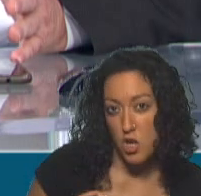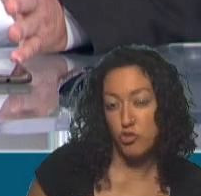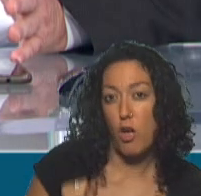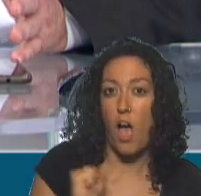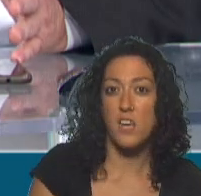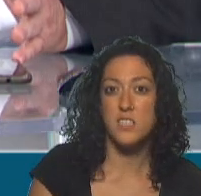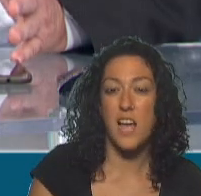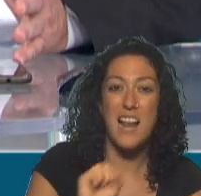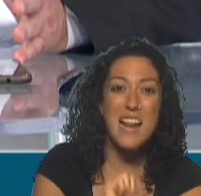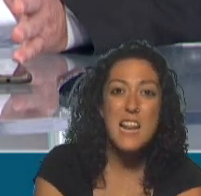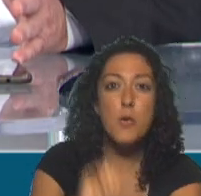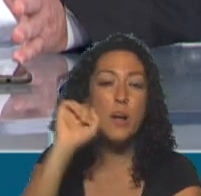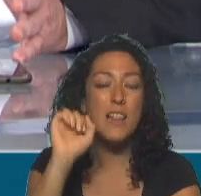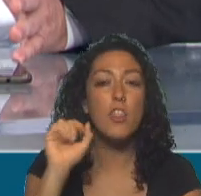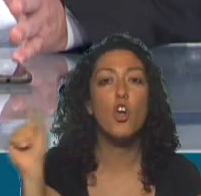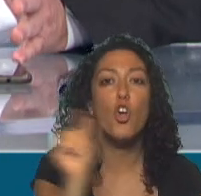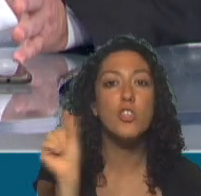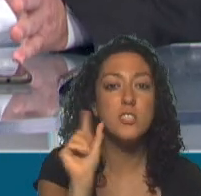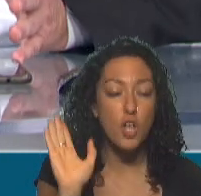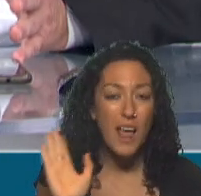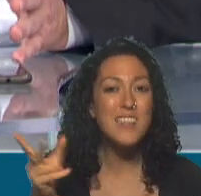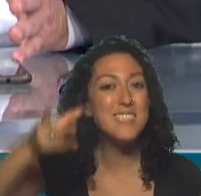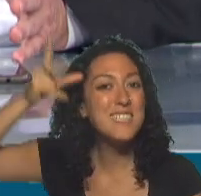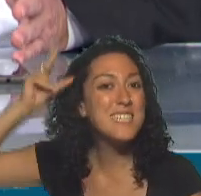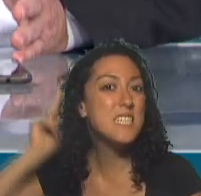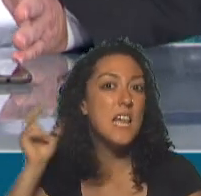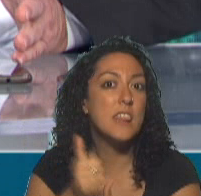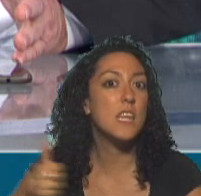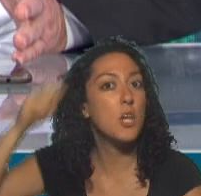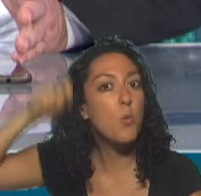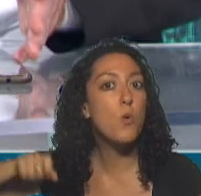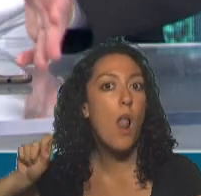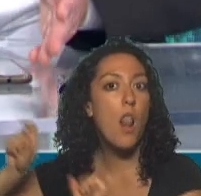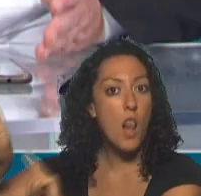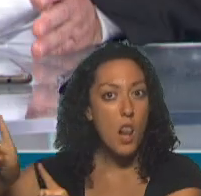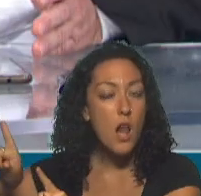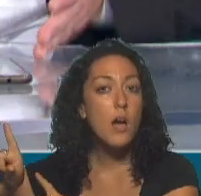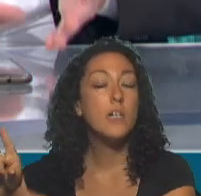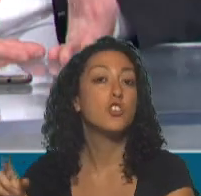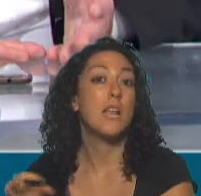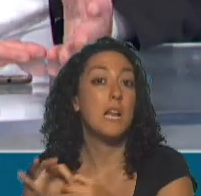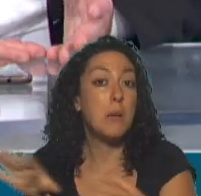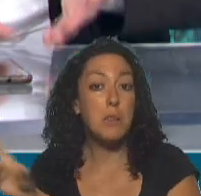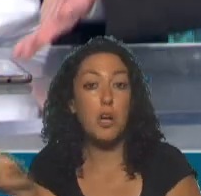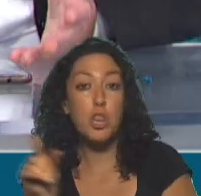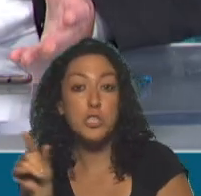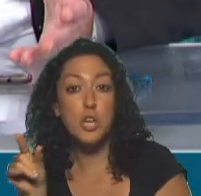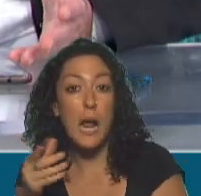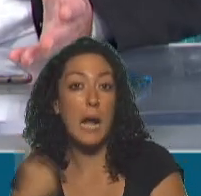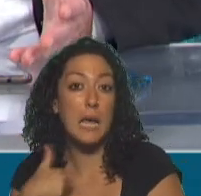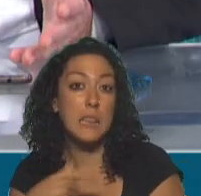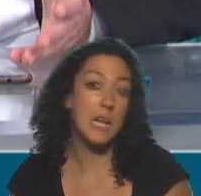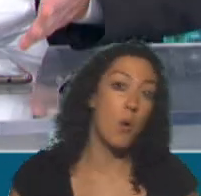libertad condicional. En un Chile. Tribunal chileno le dio la libertad. Sonesguala con esa libertad cruzó la Argentina y volvió a